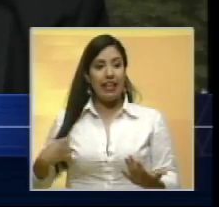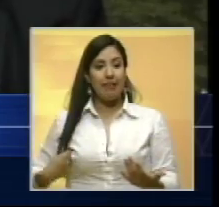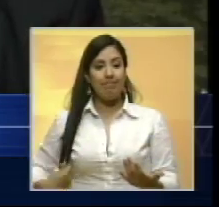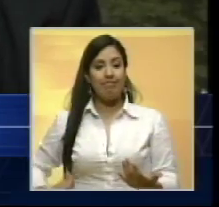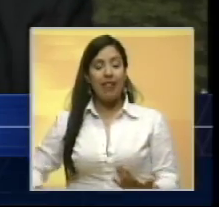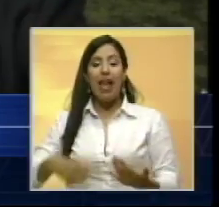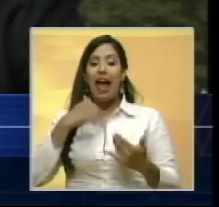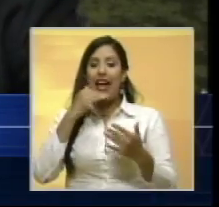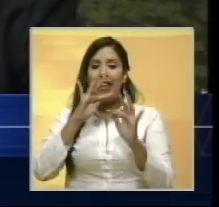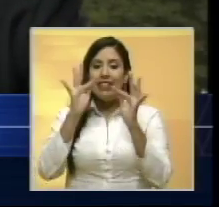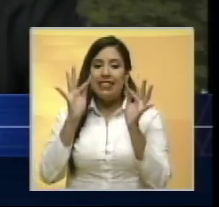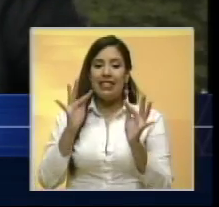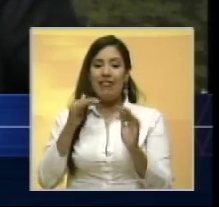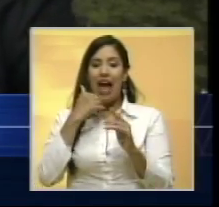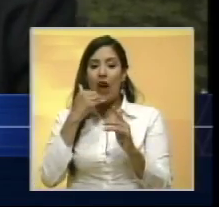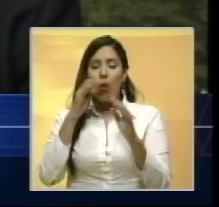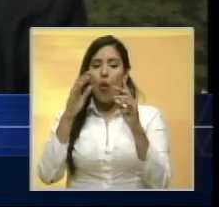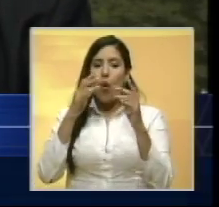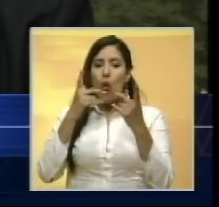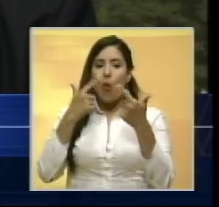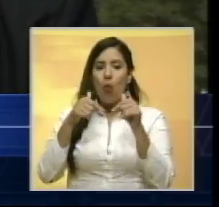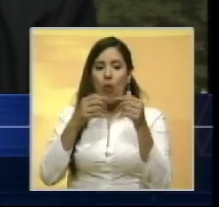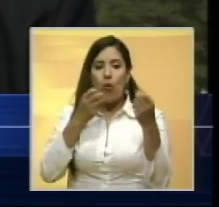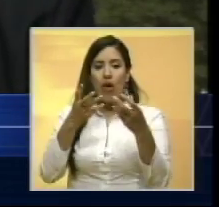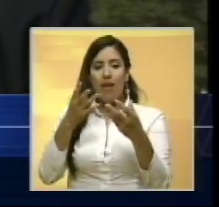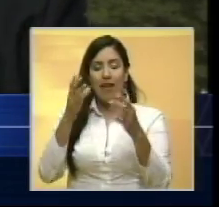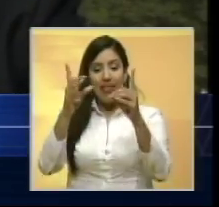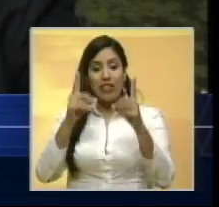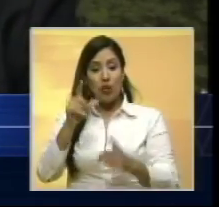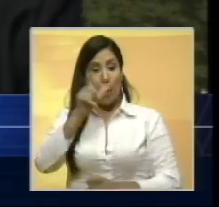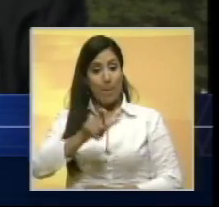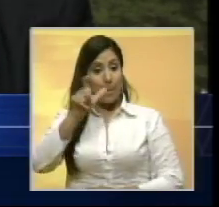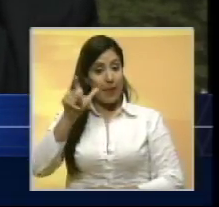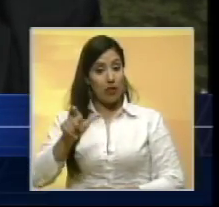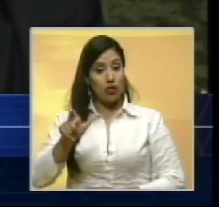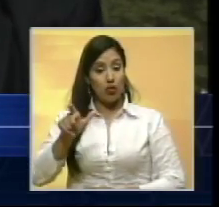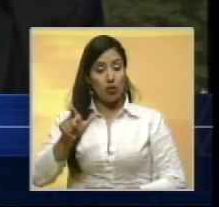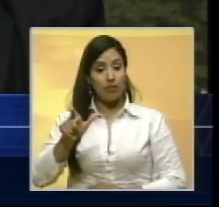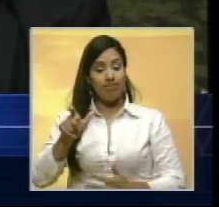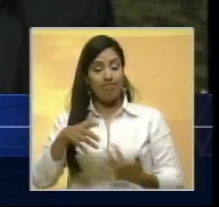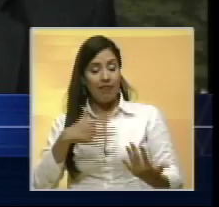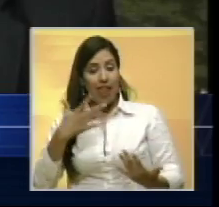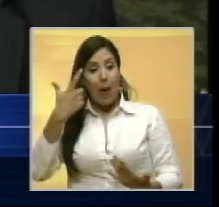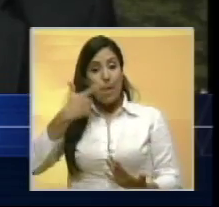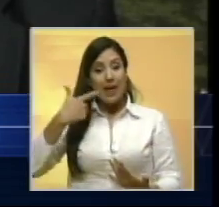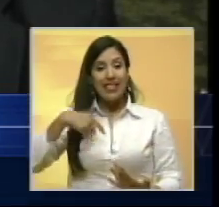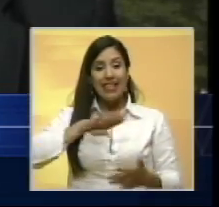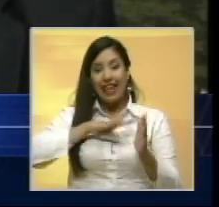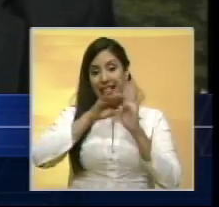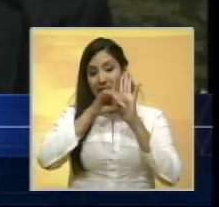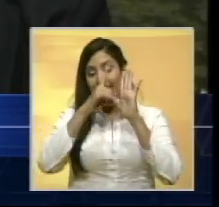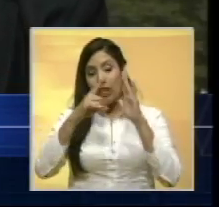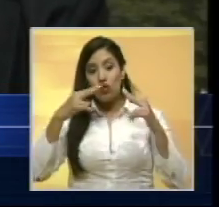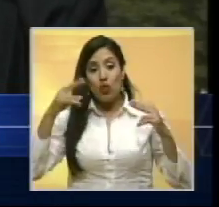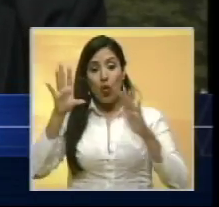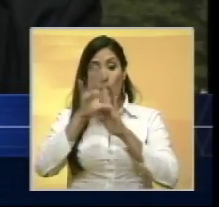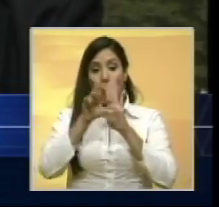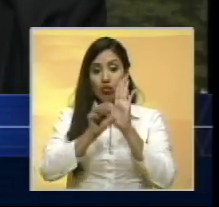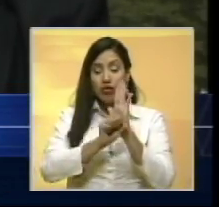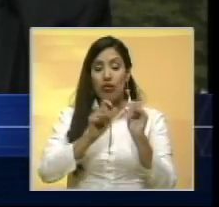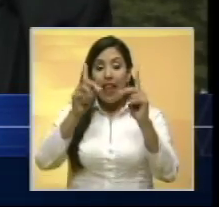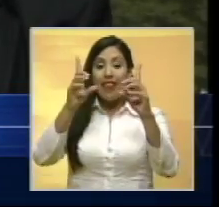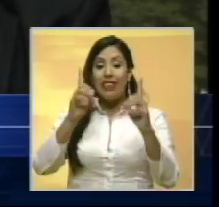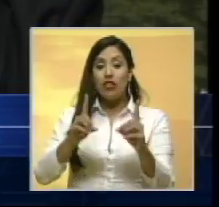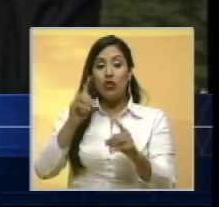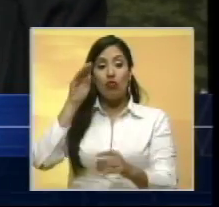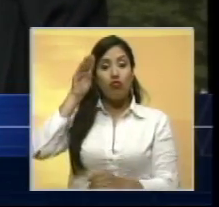definitivamente amerita devolverle la decisión a la gente y que la gente que tiene el derecho constitucional a decidir